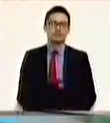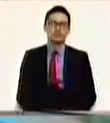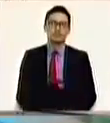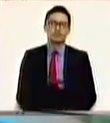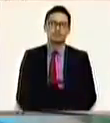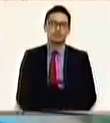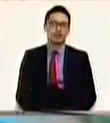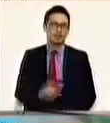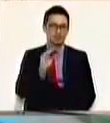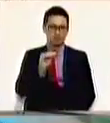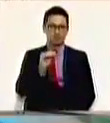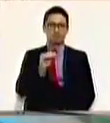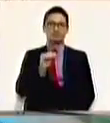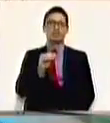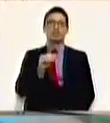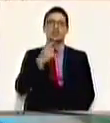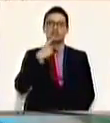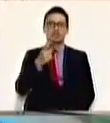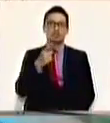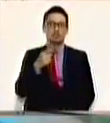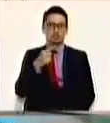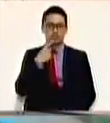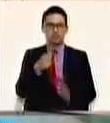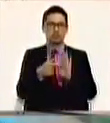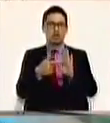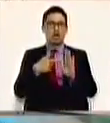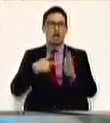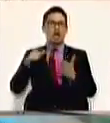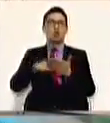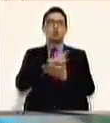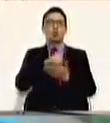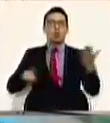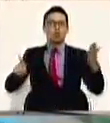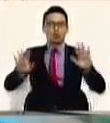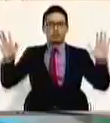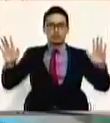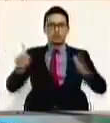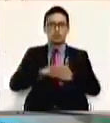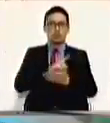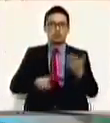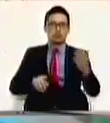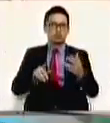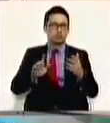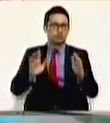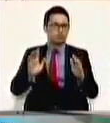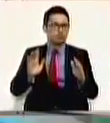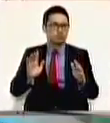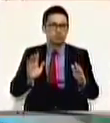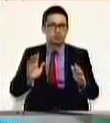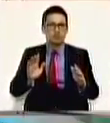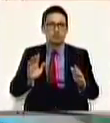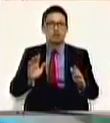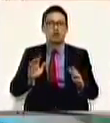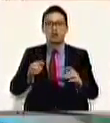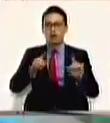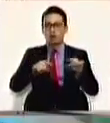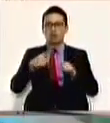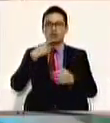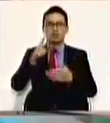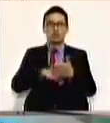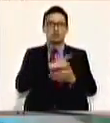No, aquí lo que impone es que se declaren nulos, señores, esas transacciones. Esto no tiene vuelta. Y sobre la base de declarar nulos,